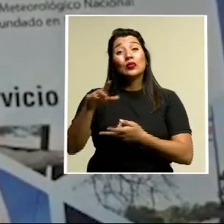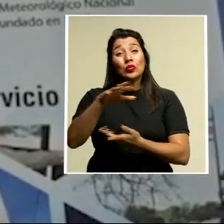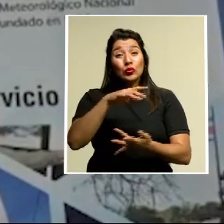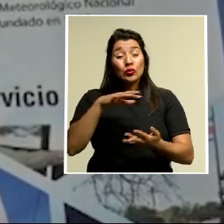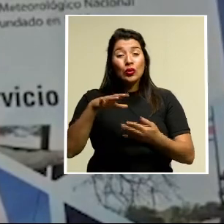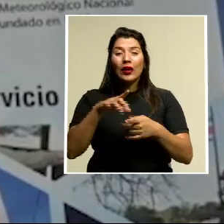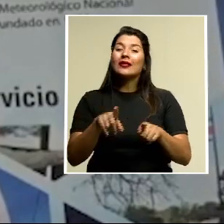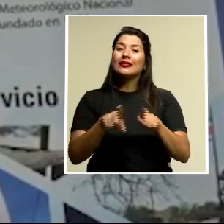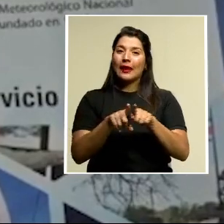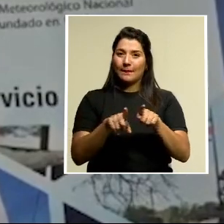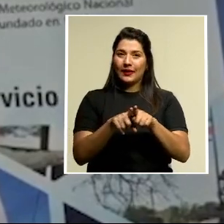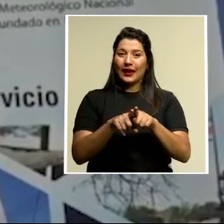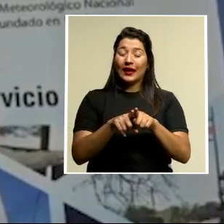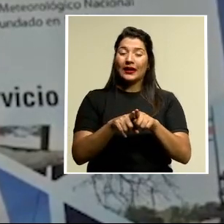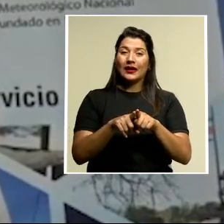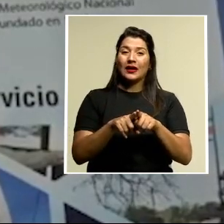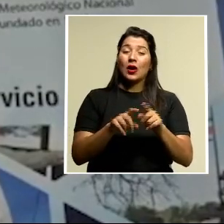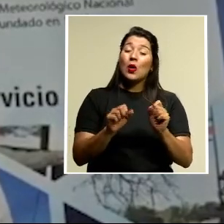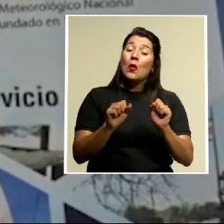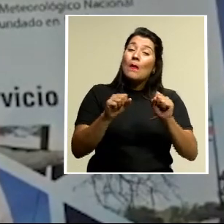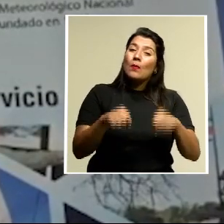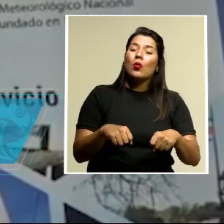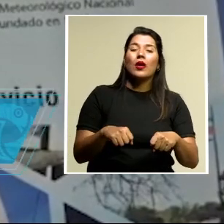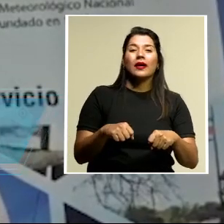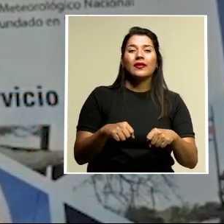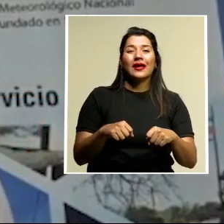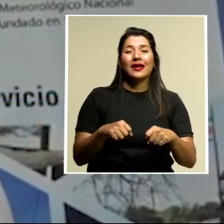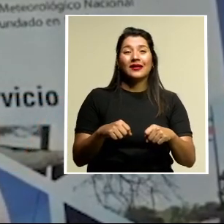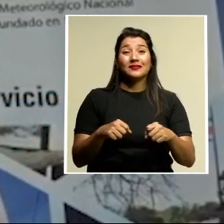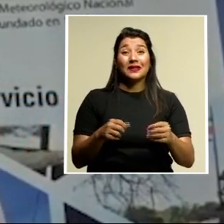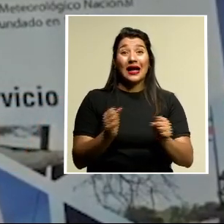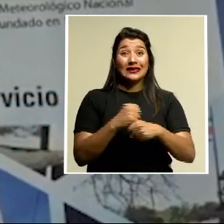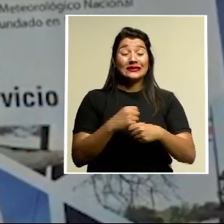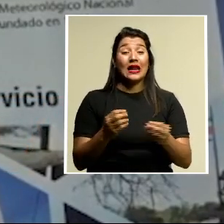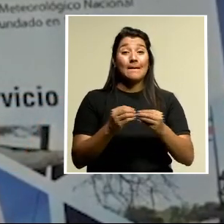semana, porque ingresará al país la onda tropical número 14.